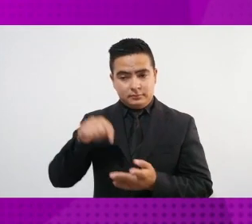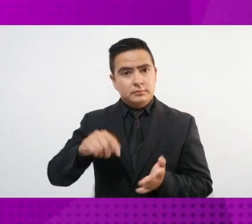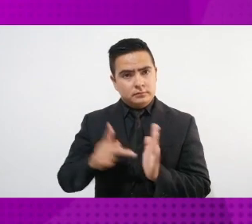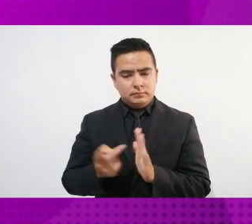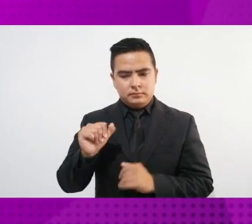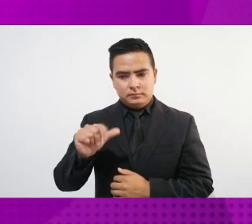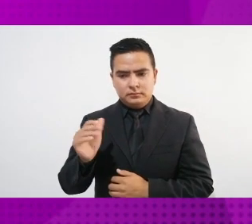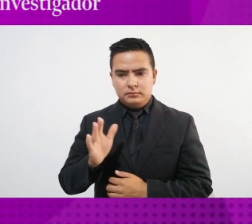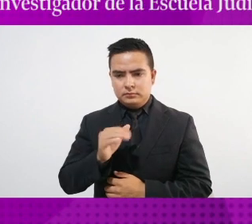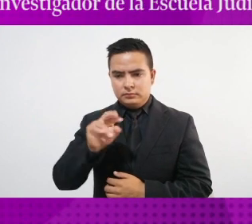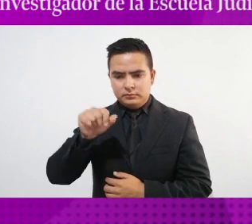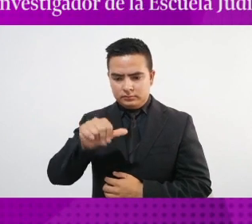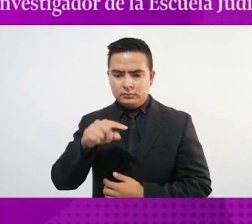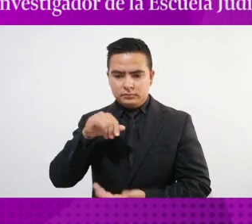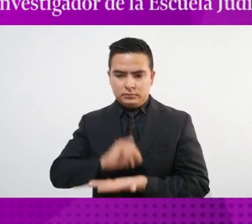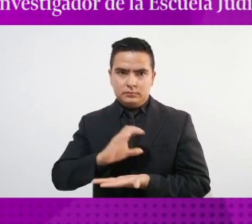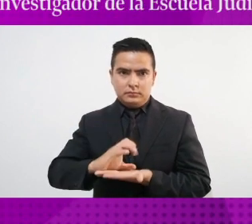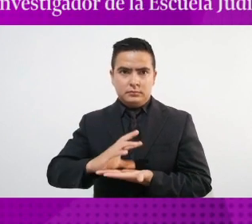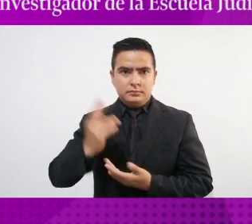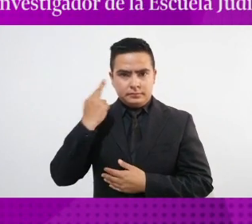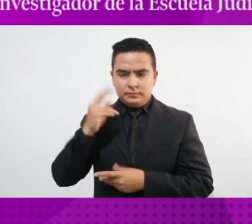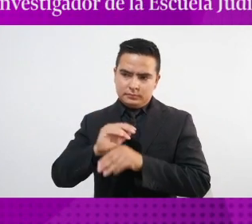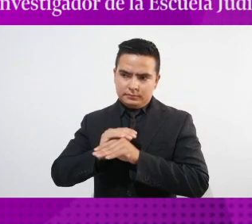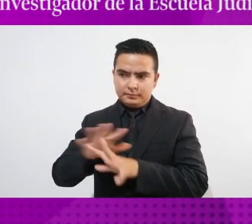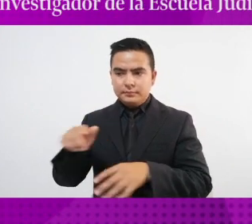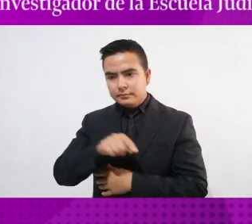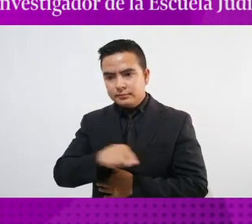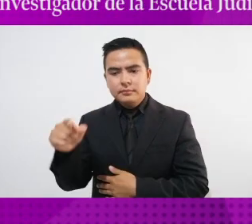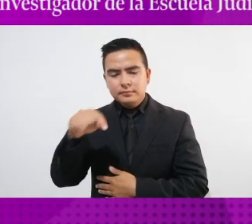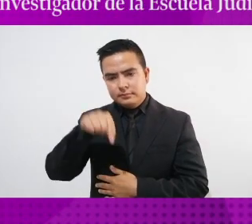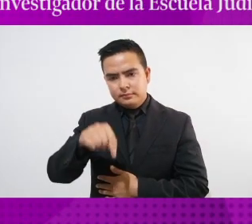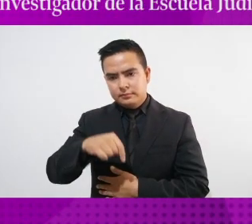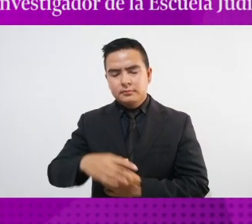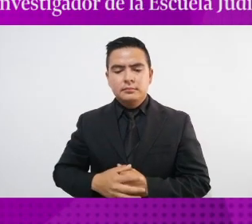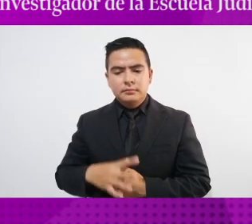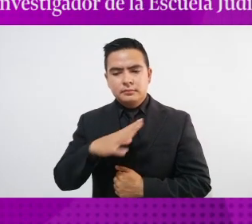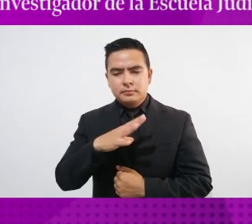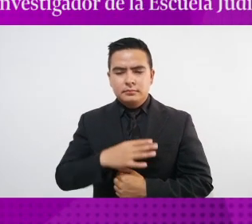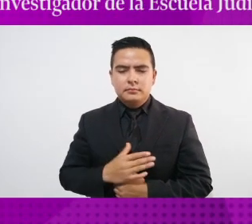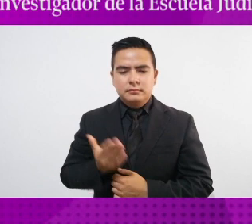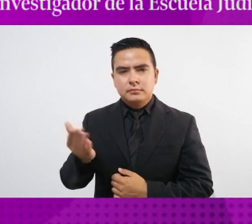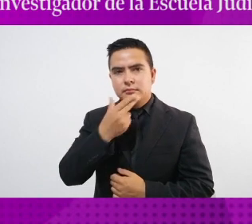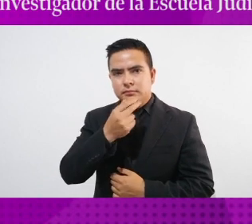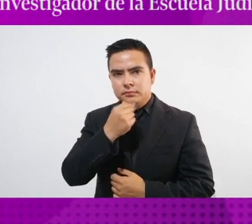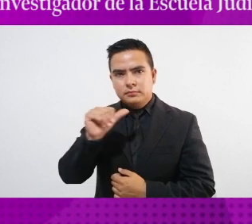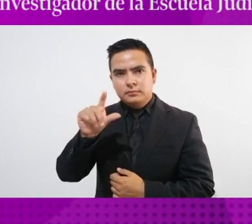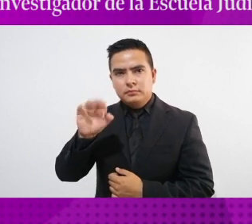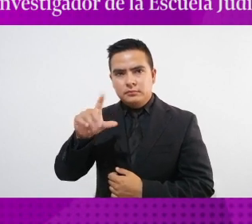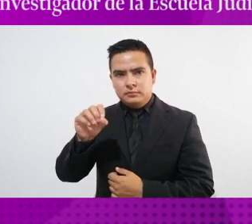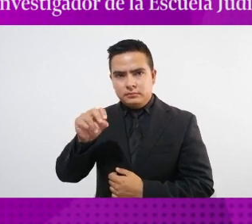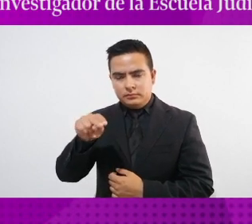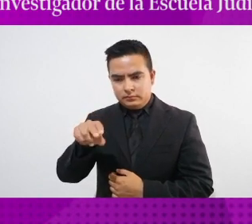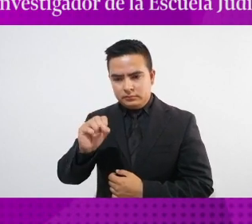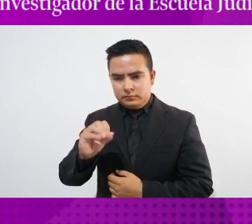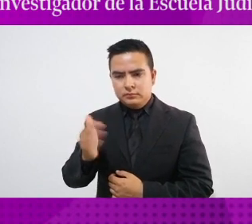Bienvenidos de nueva cuenta a La Urna, el programa de radio y televisión del Instituto Electoral de Coahuila. Estamos conversando con el doctor